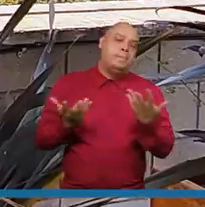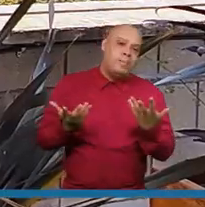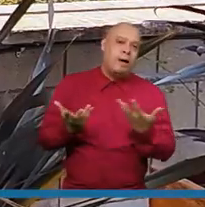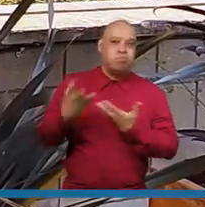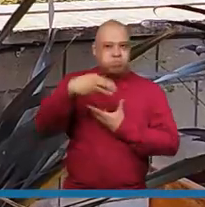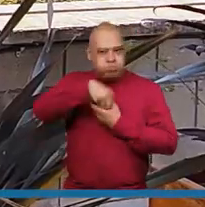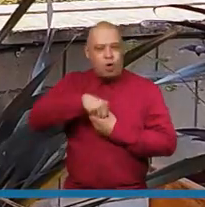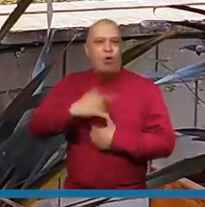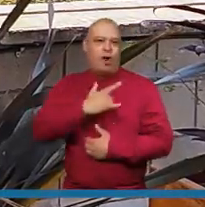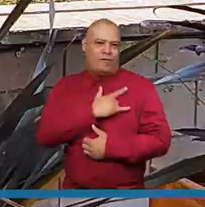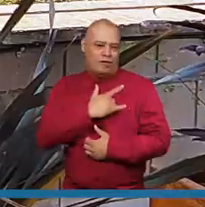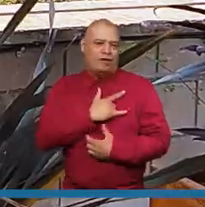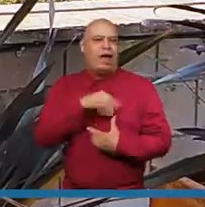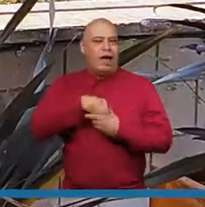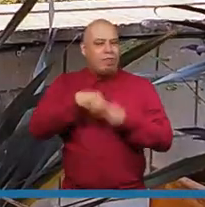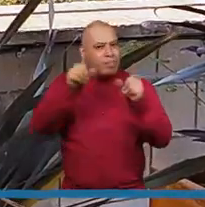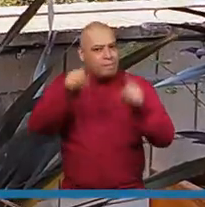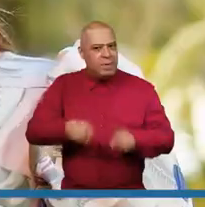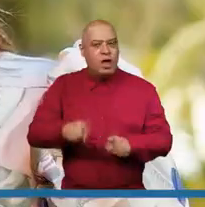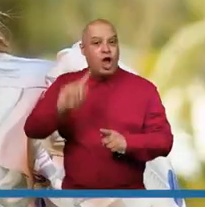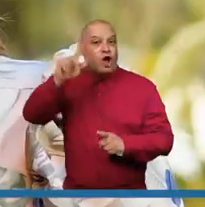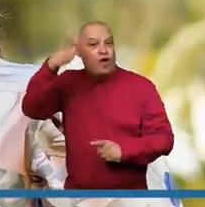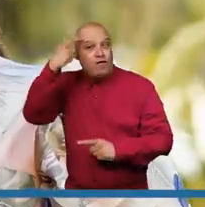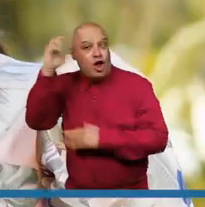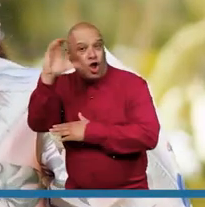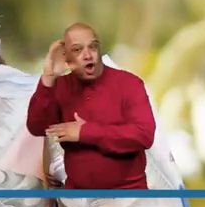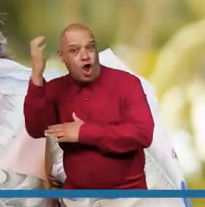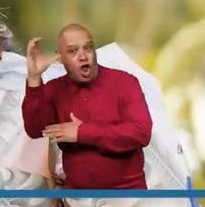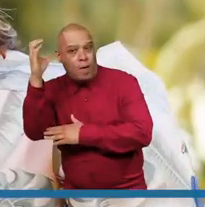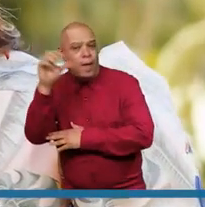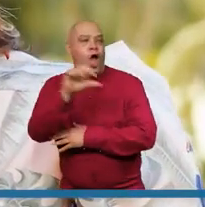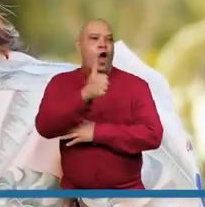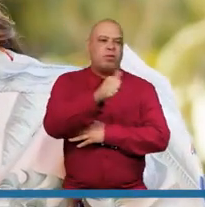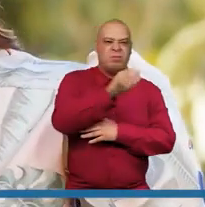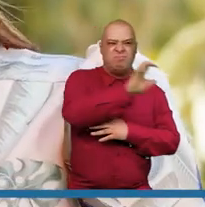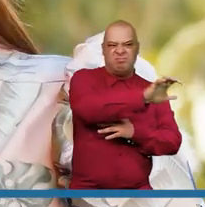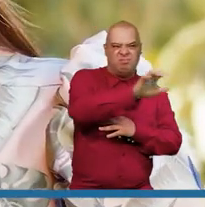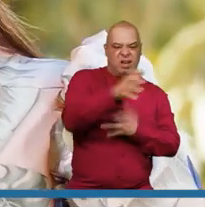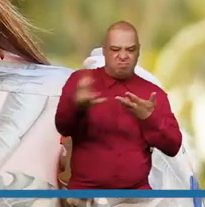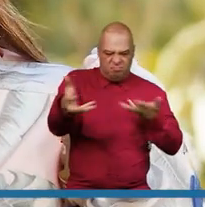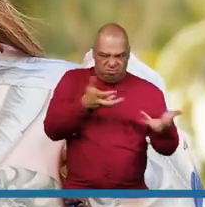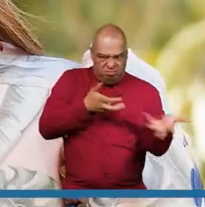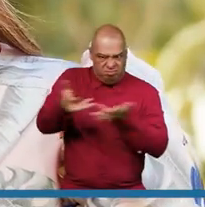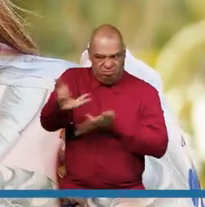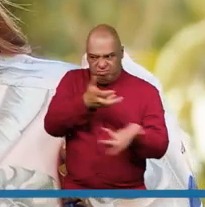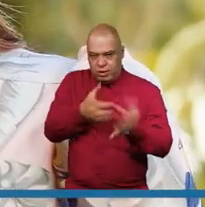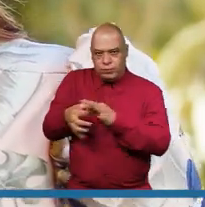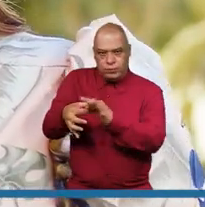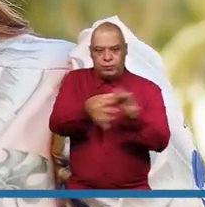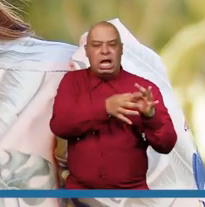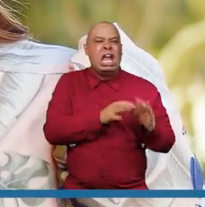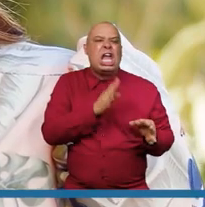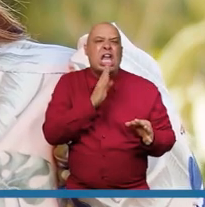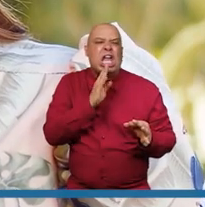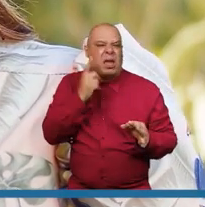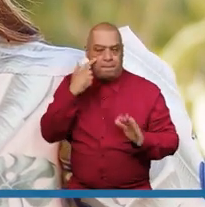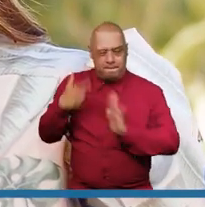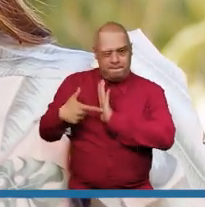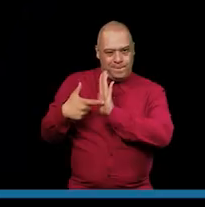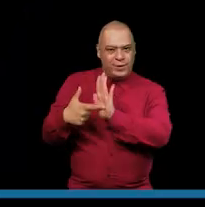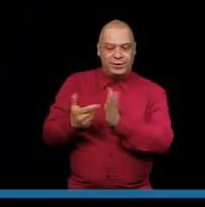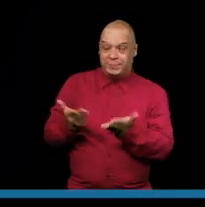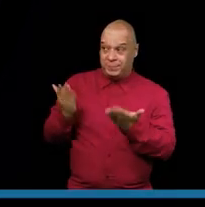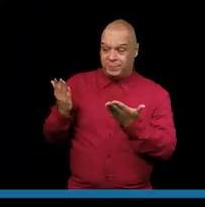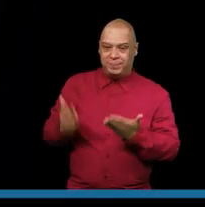con la participación de universidades, el gobierno colombiano y otras autoridades locales. Conozcamos a algunos de esos participantes.